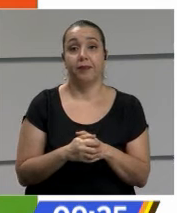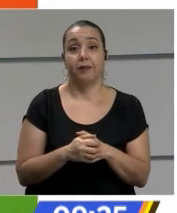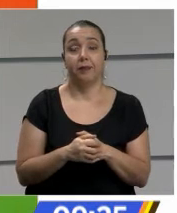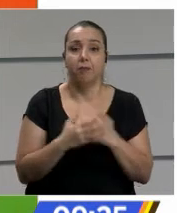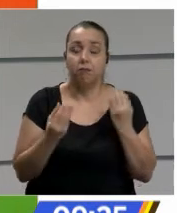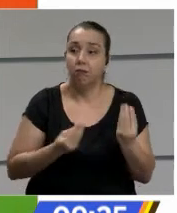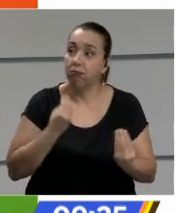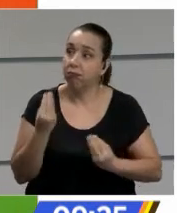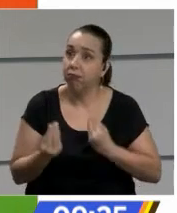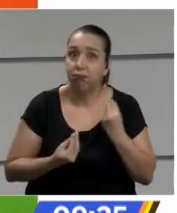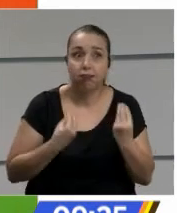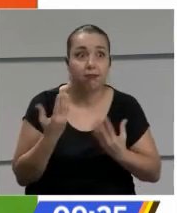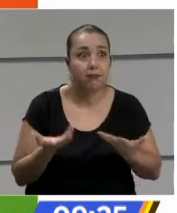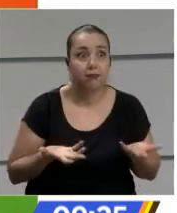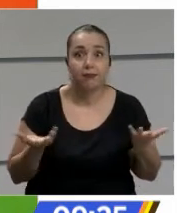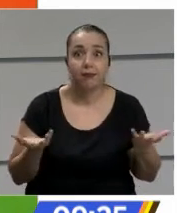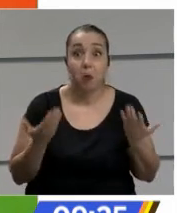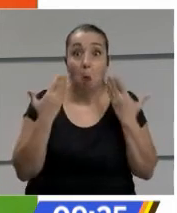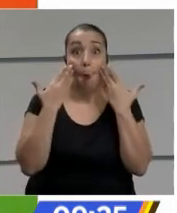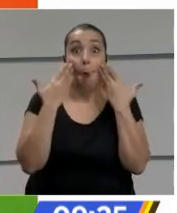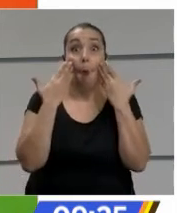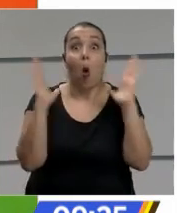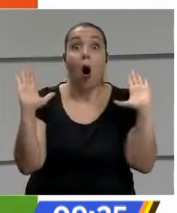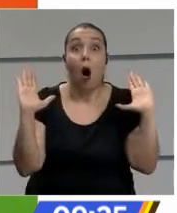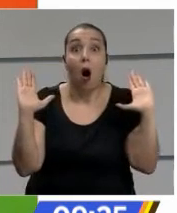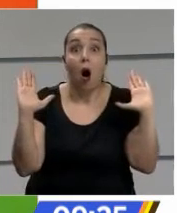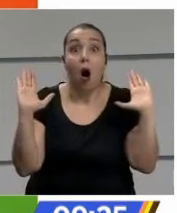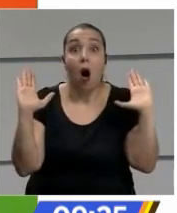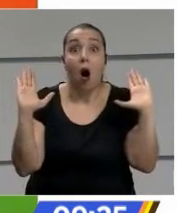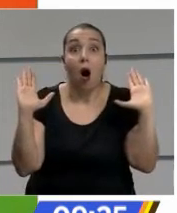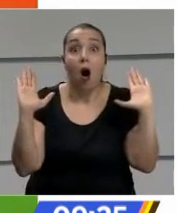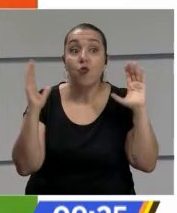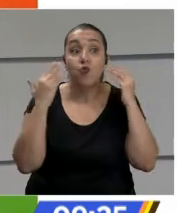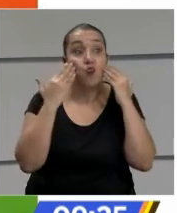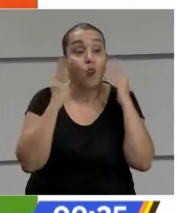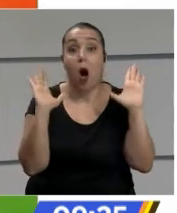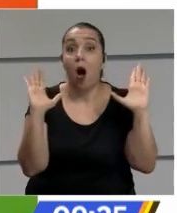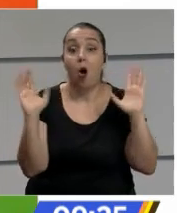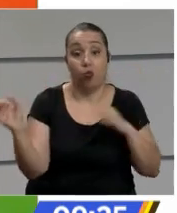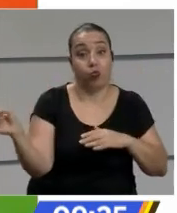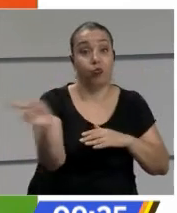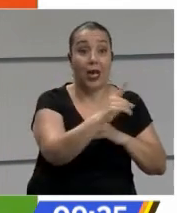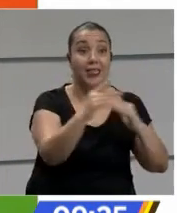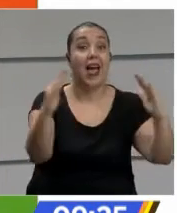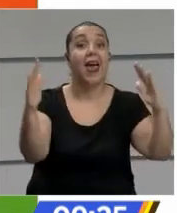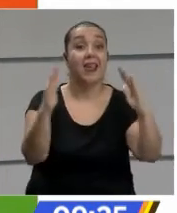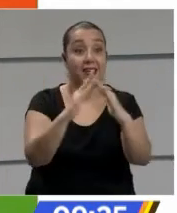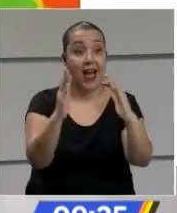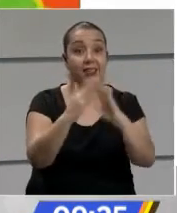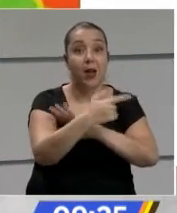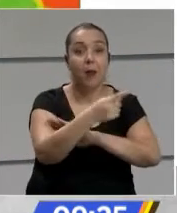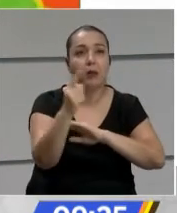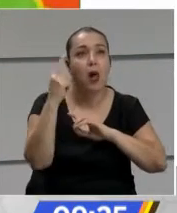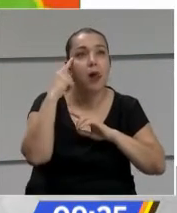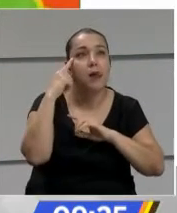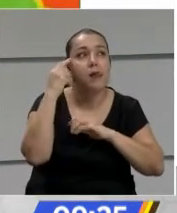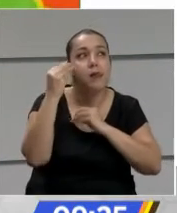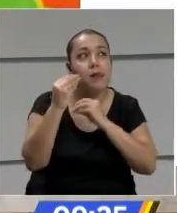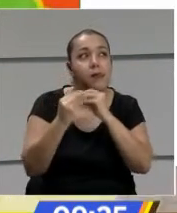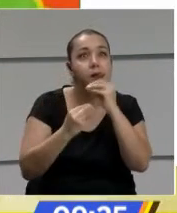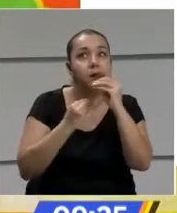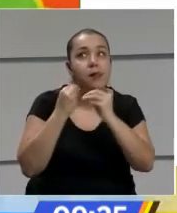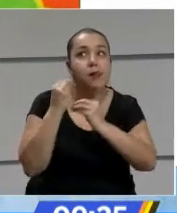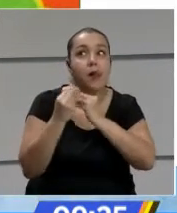¿Y qué pasó? No sabemos. No sabemos. Eso es lo que ustedes en casita, chicos, tienen que tratar de